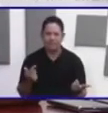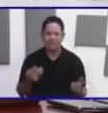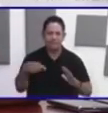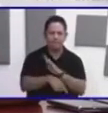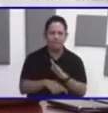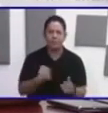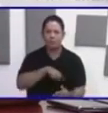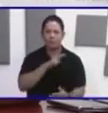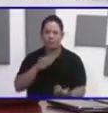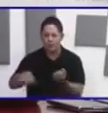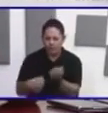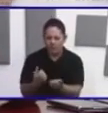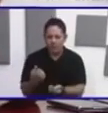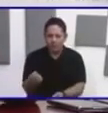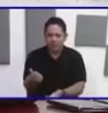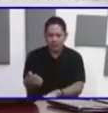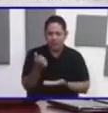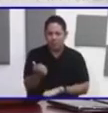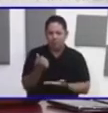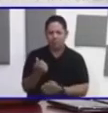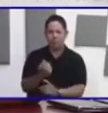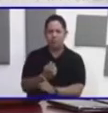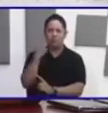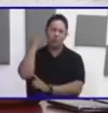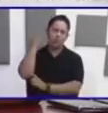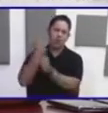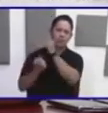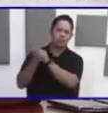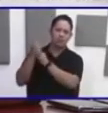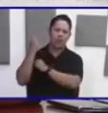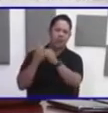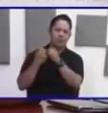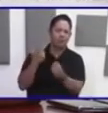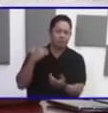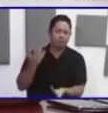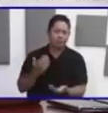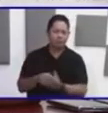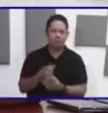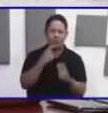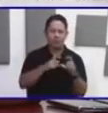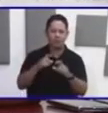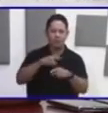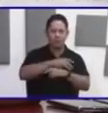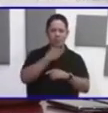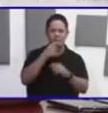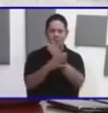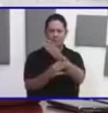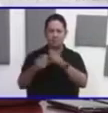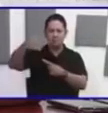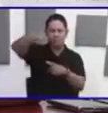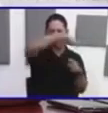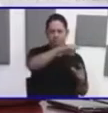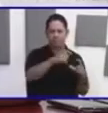de los ingresos, como venía sucediendo en los últimos años, en donde, por ejemplo, la tarjeta de turismo hacia el año pasado ascendió a